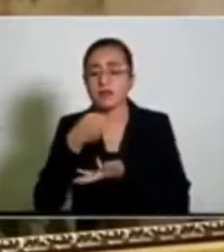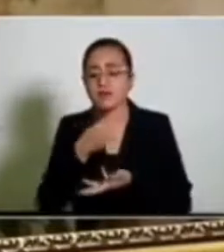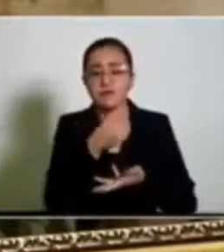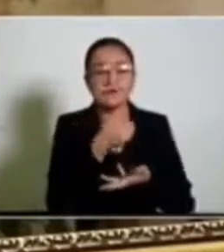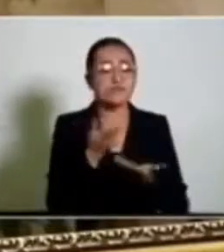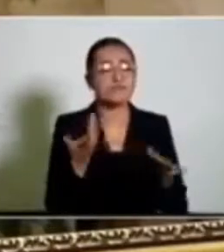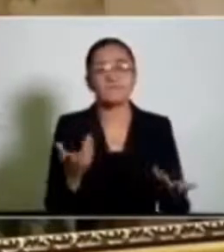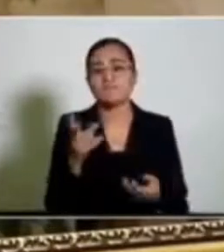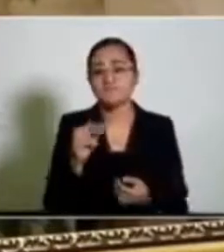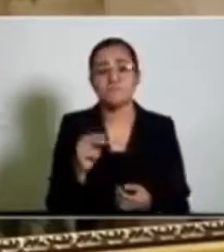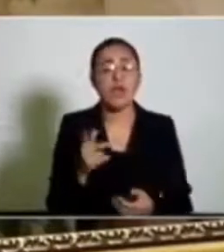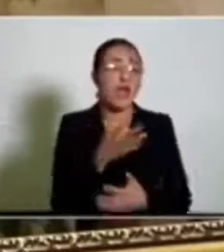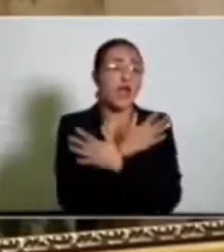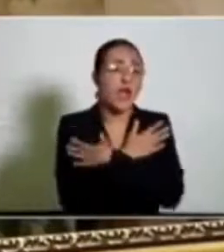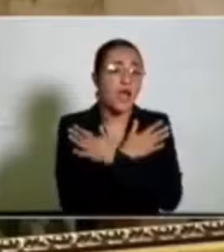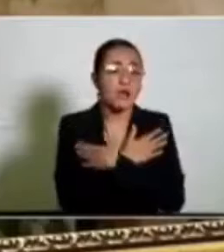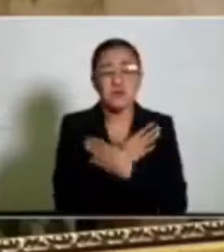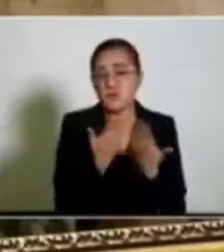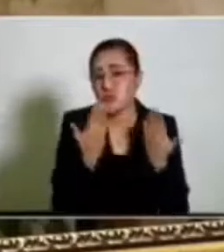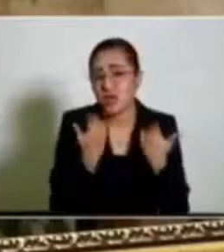un fin de año de abrazos,